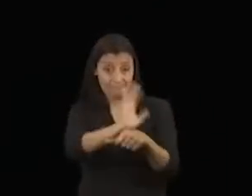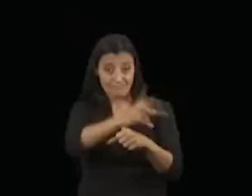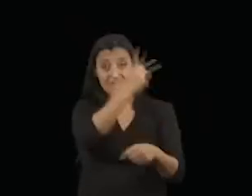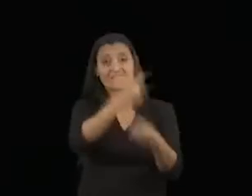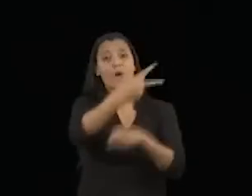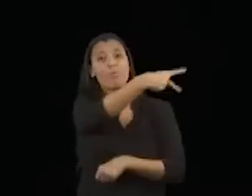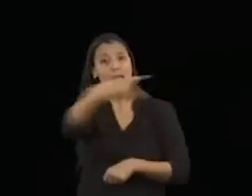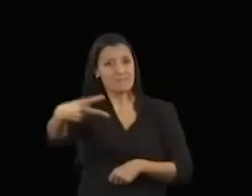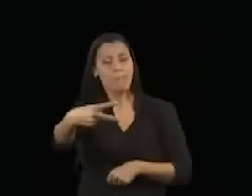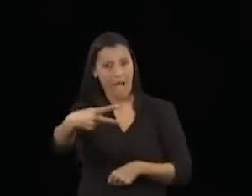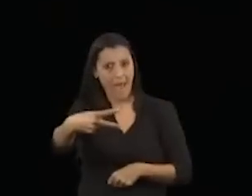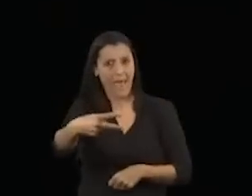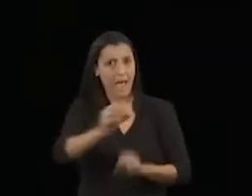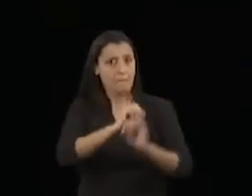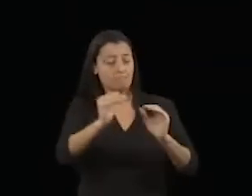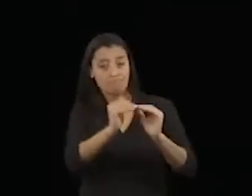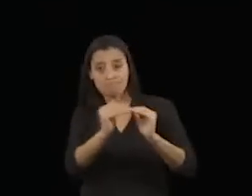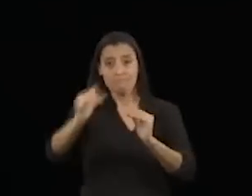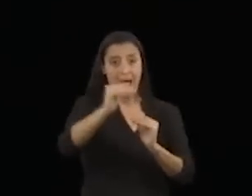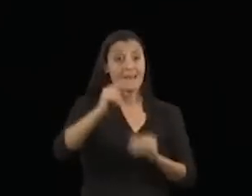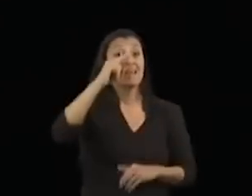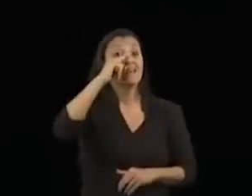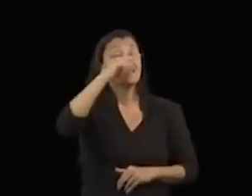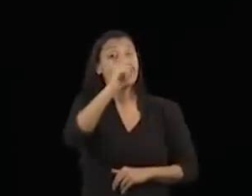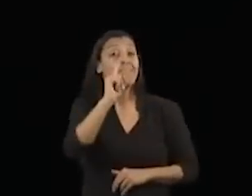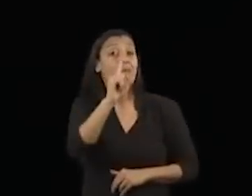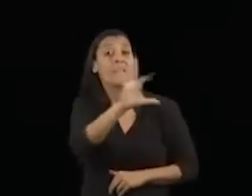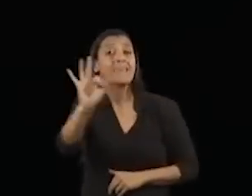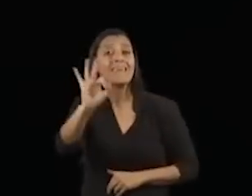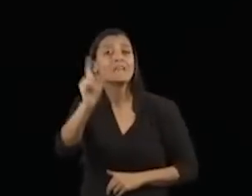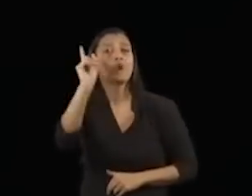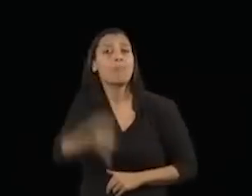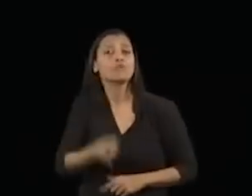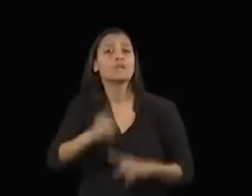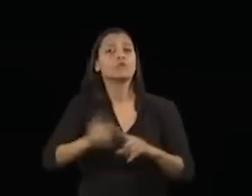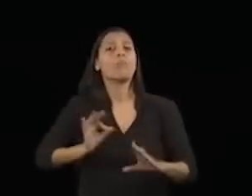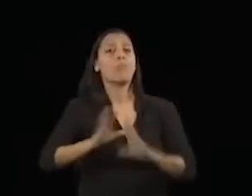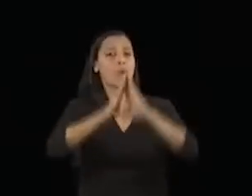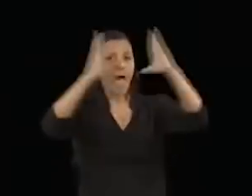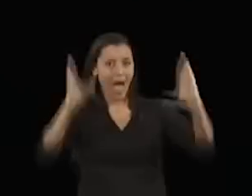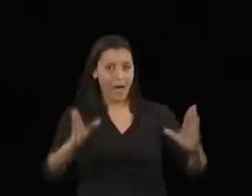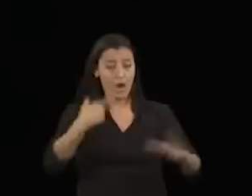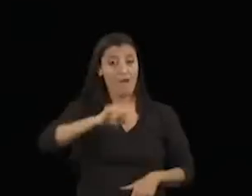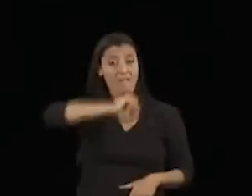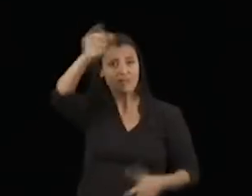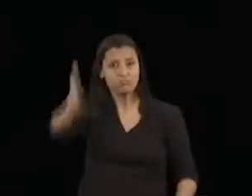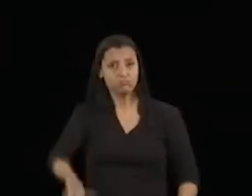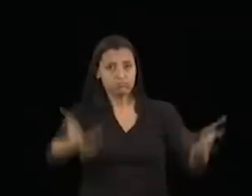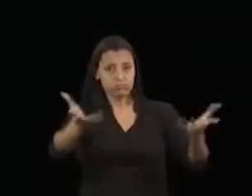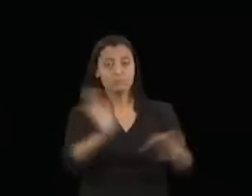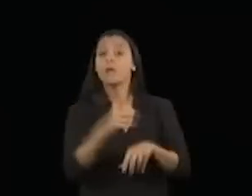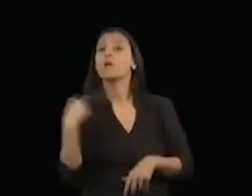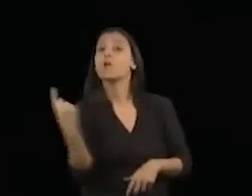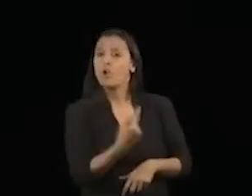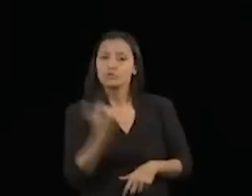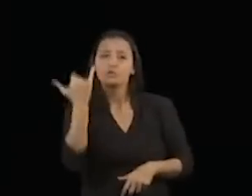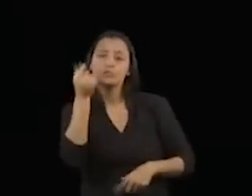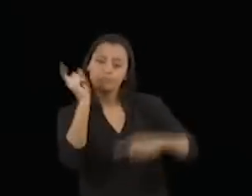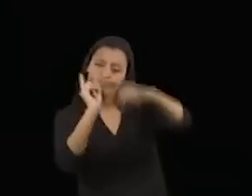acelera y pasa a niveles del 7.500% anual. Nosotros habíamos hecho los